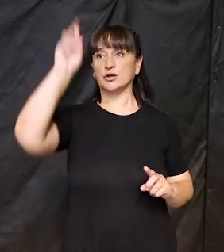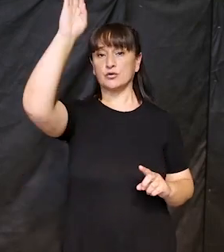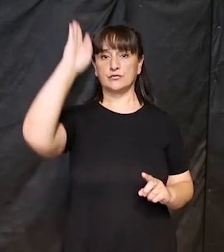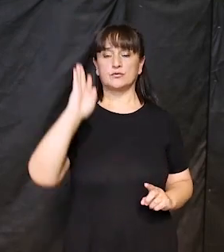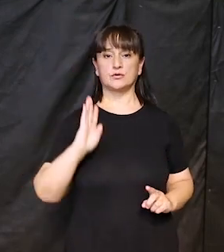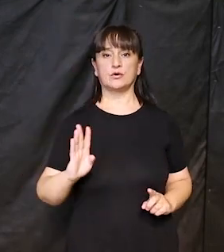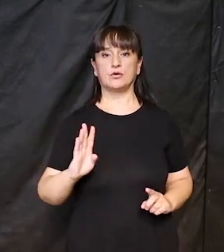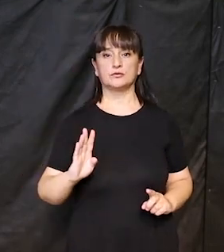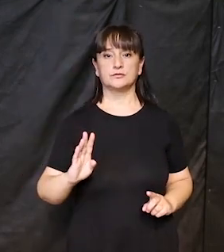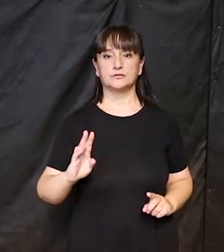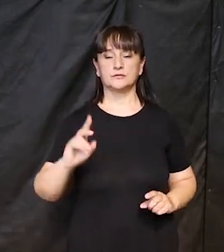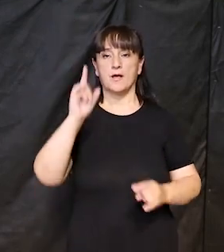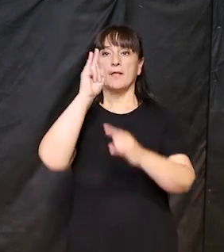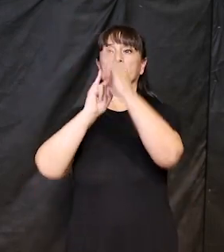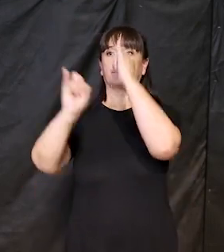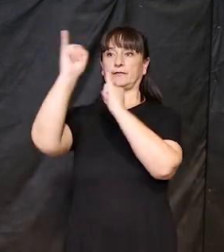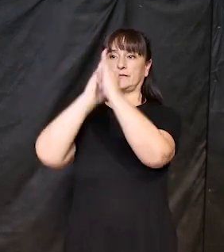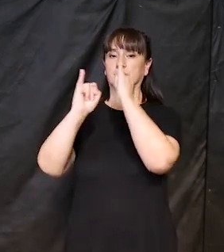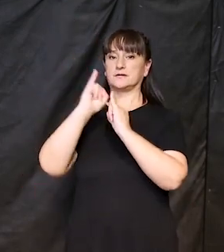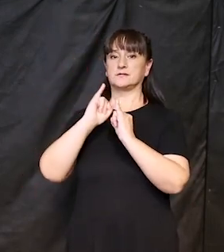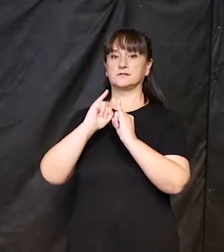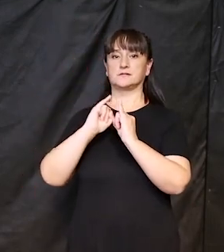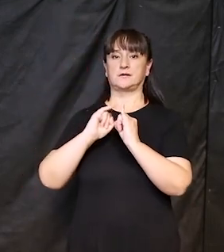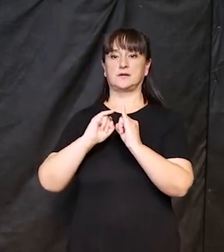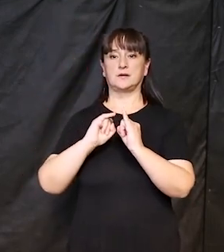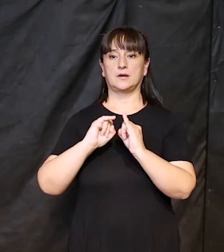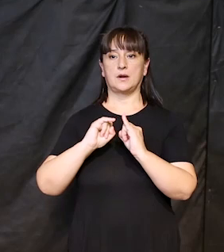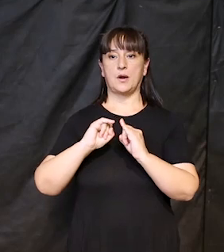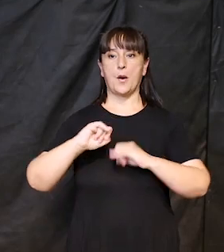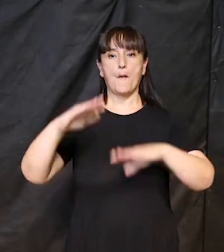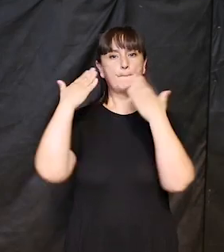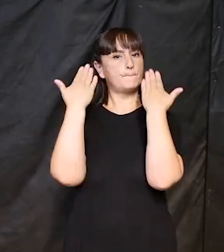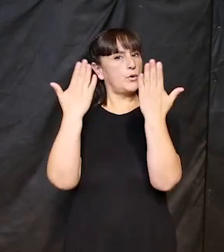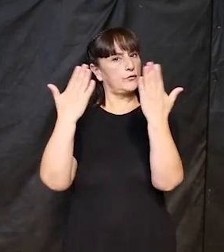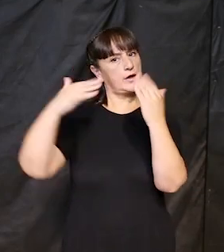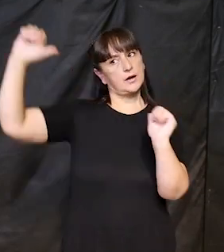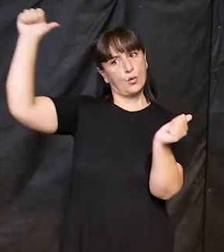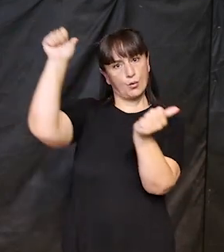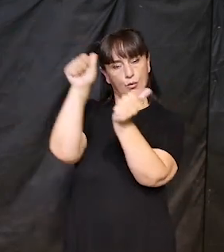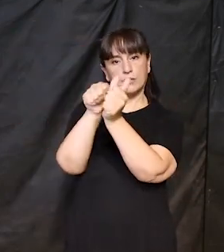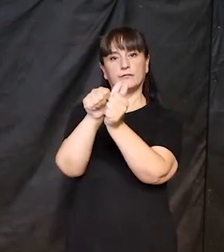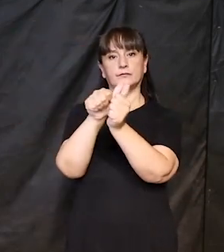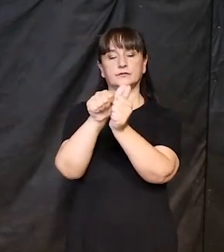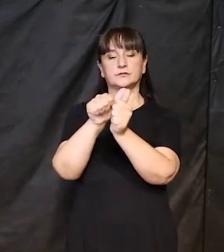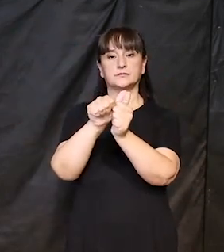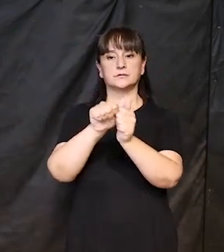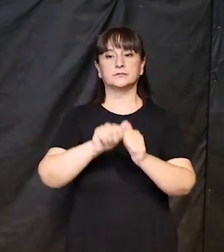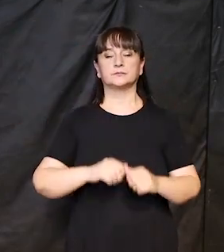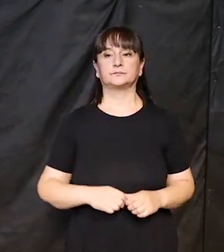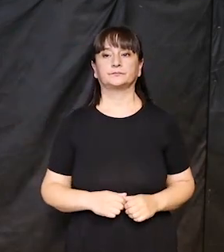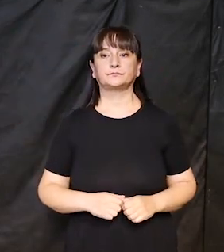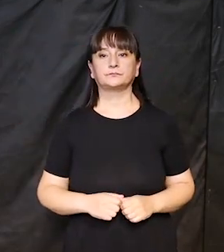veamos y a veces las cosas que nos rodean y como en estos tiempos nos toca vivir situaciones que suceden